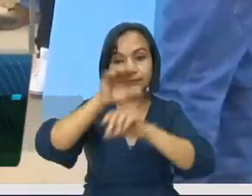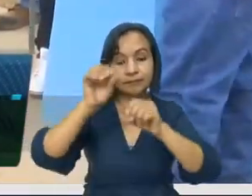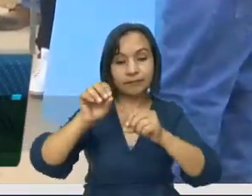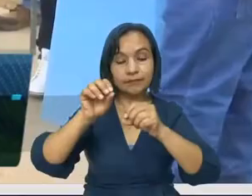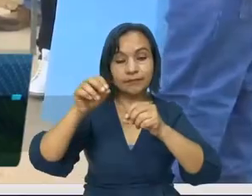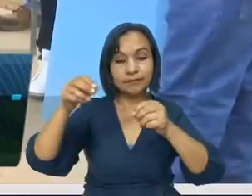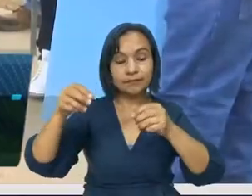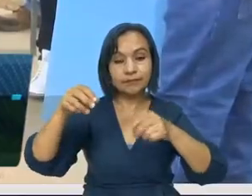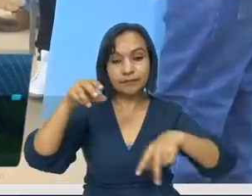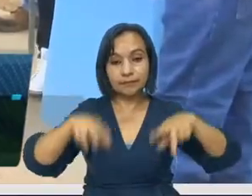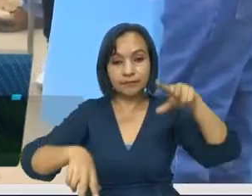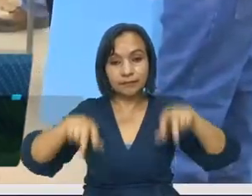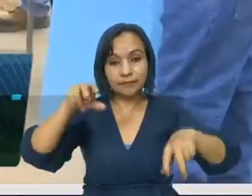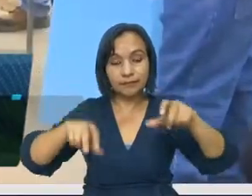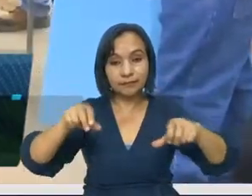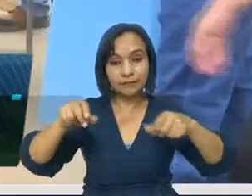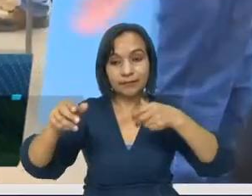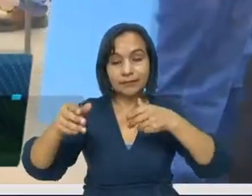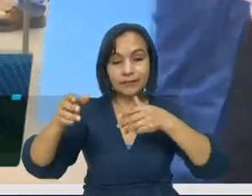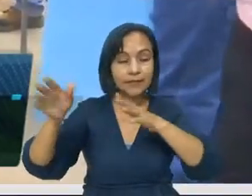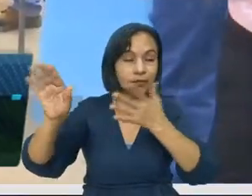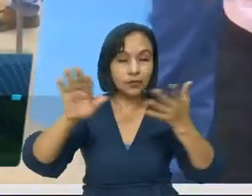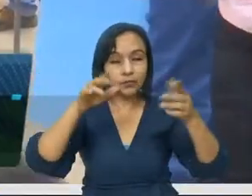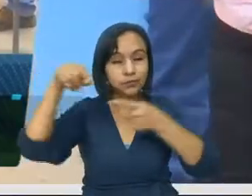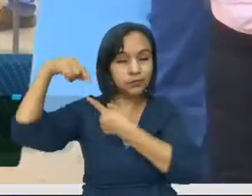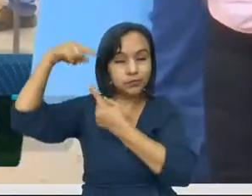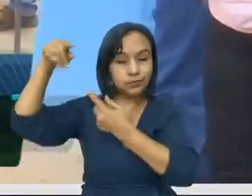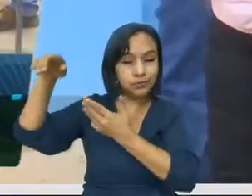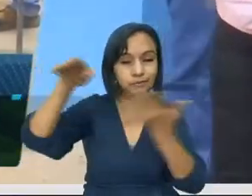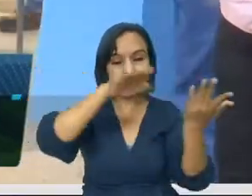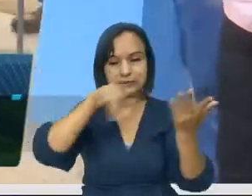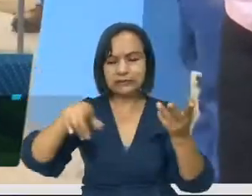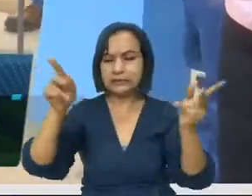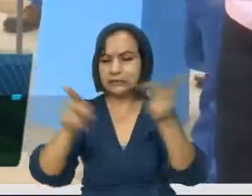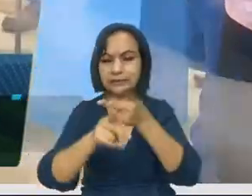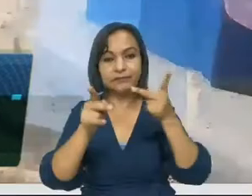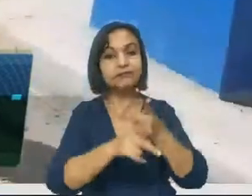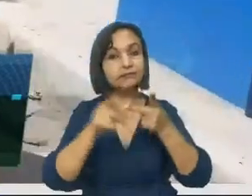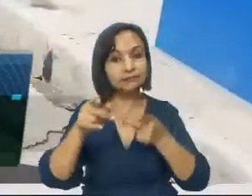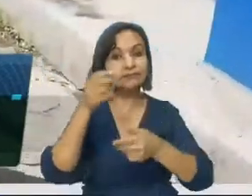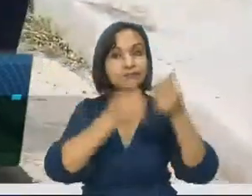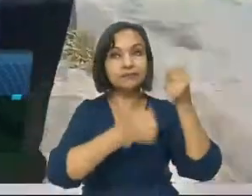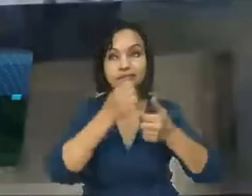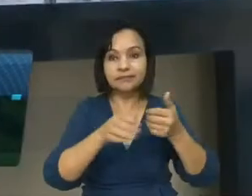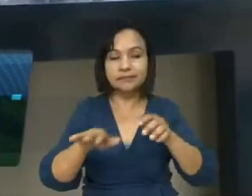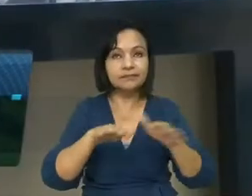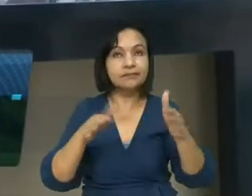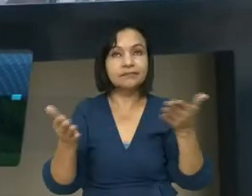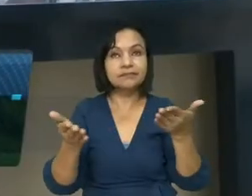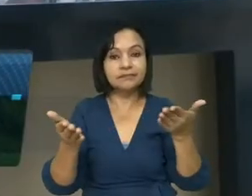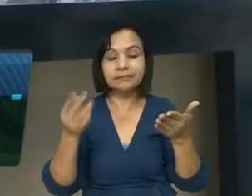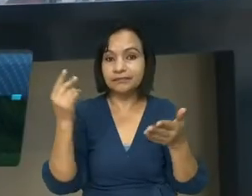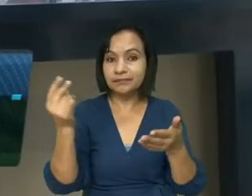Nueva Segovia, que por donde pasó esto dejó daños increíbles, que a veces no tenemos los